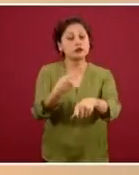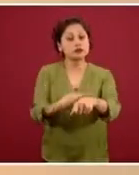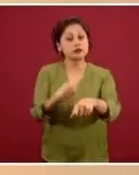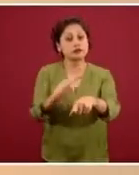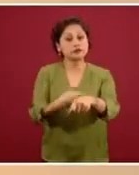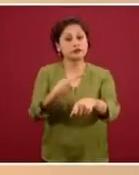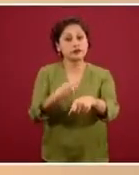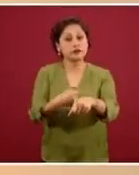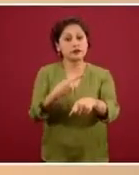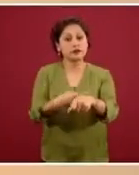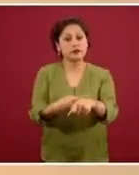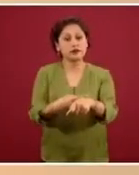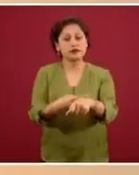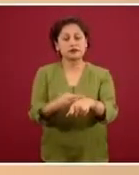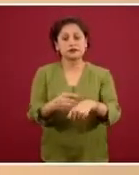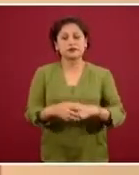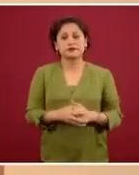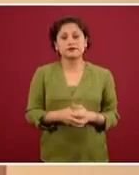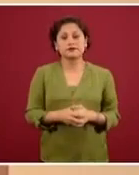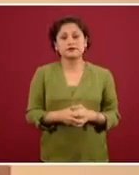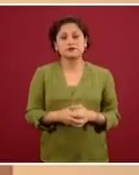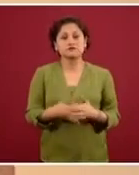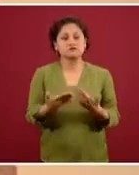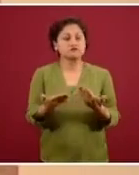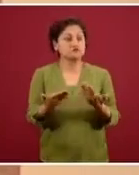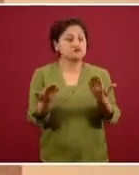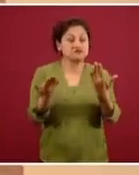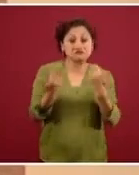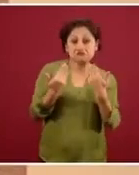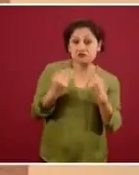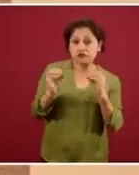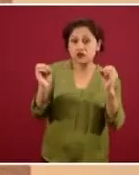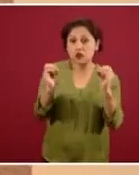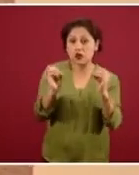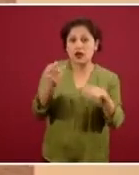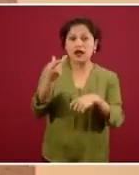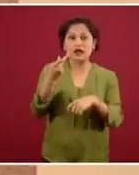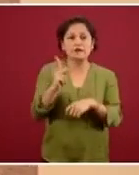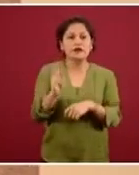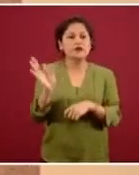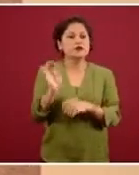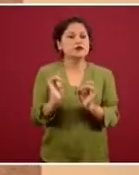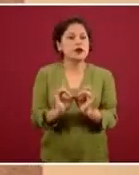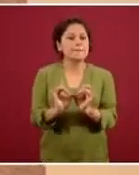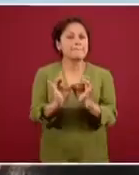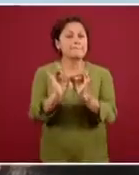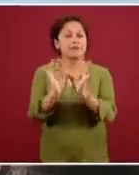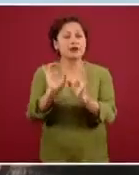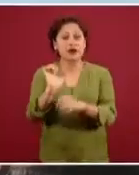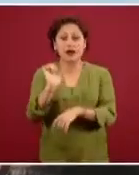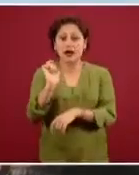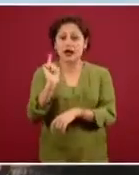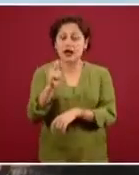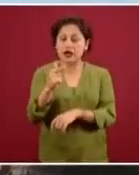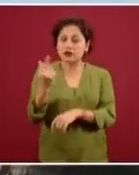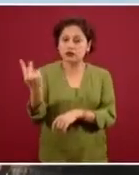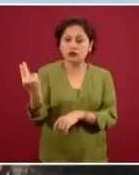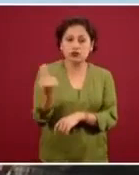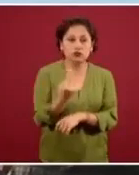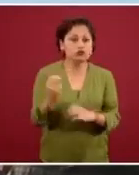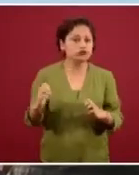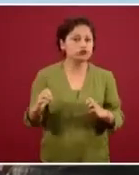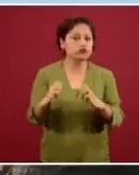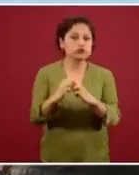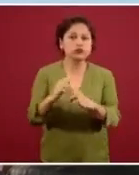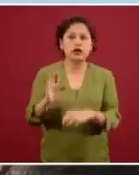no presentaron una enfermedad, pero que en un momento dado de urgencia están presentando el requerimiento